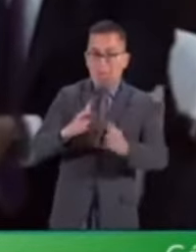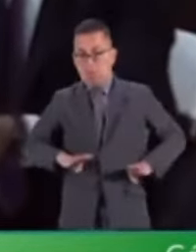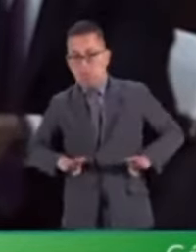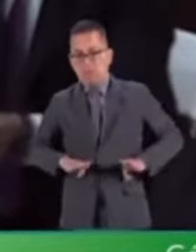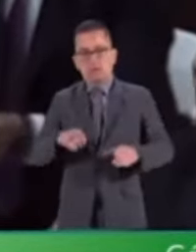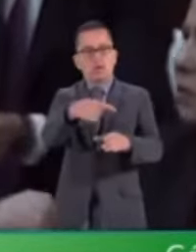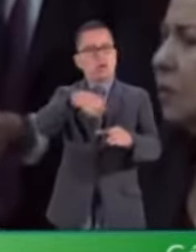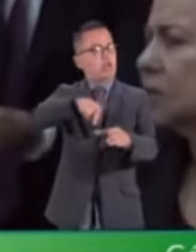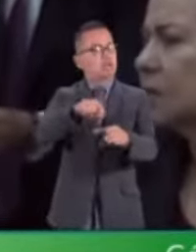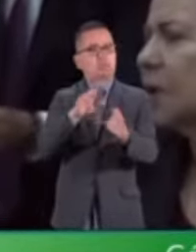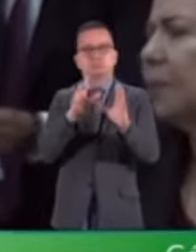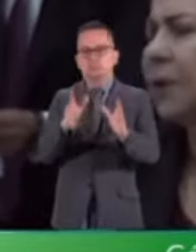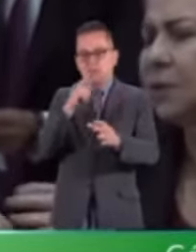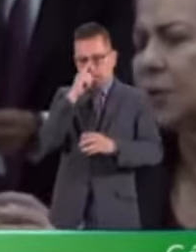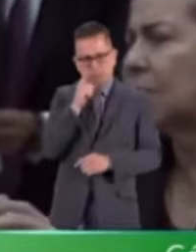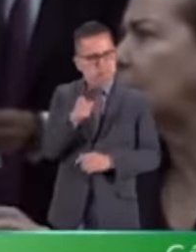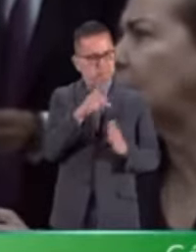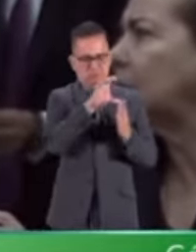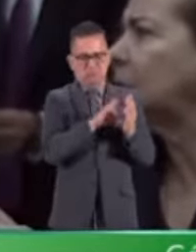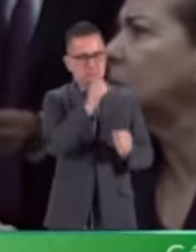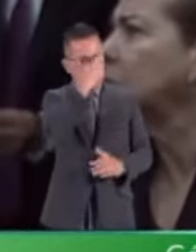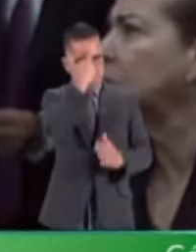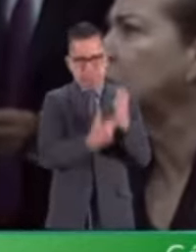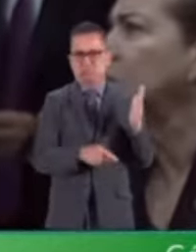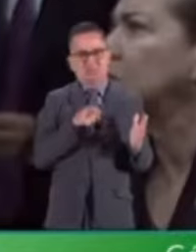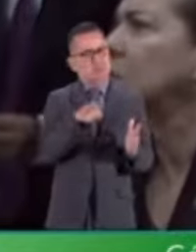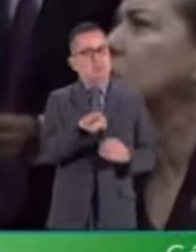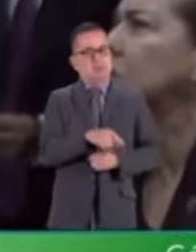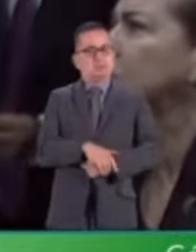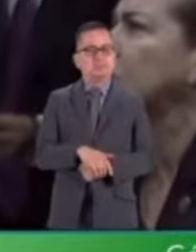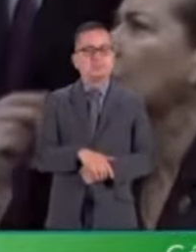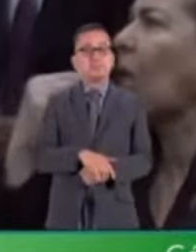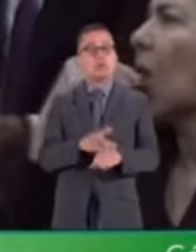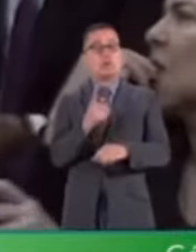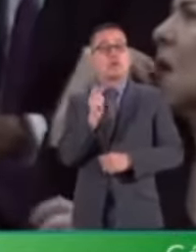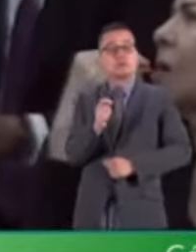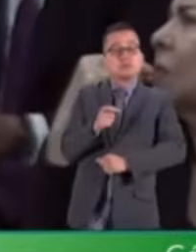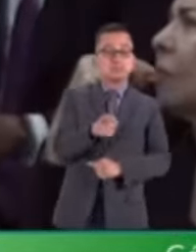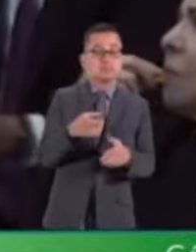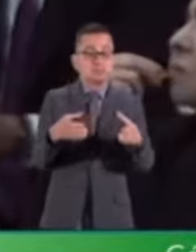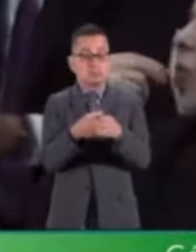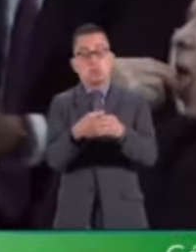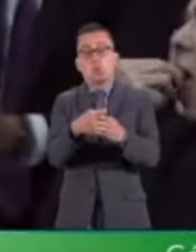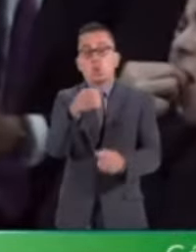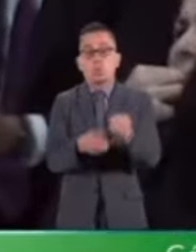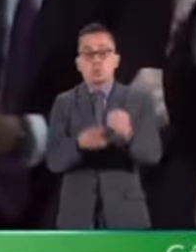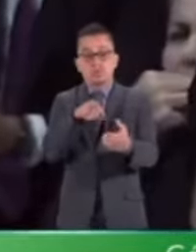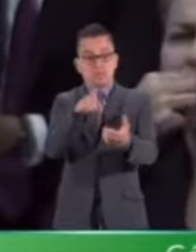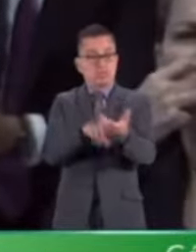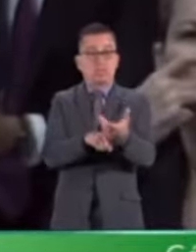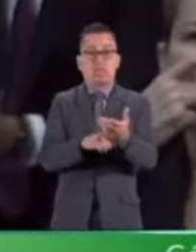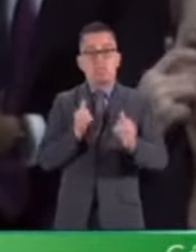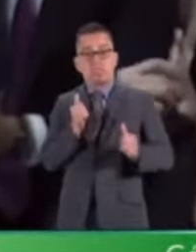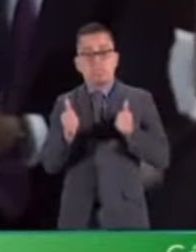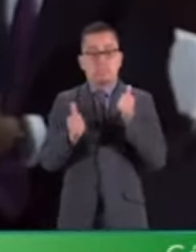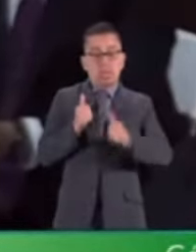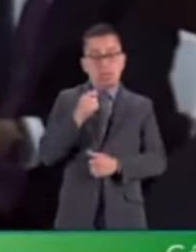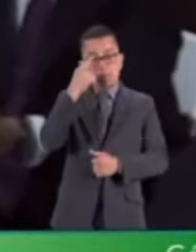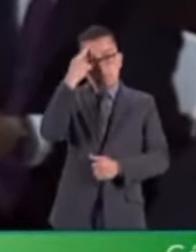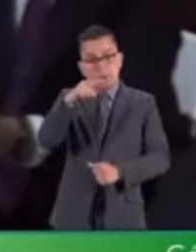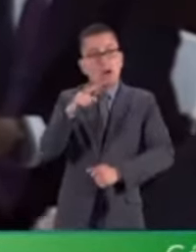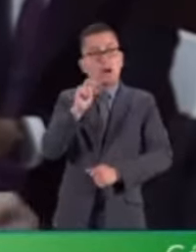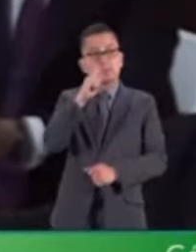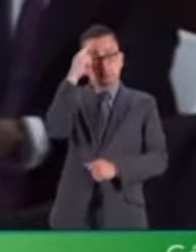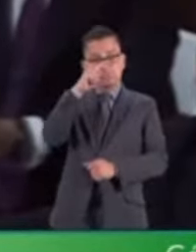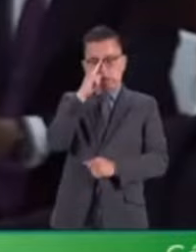al respeto a la Constitución, utilizando la función judicial para cruzar la línea